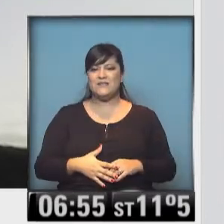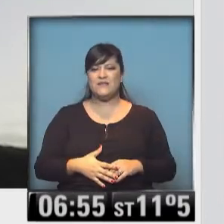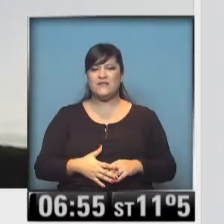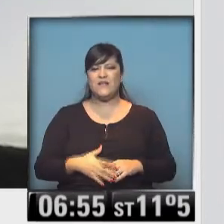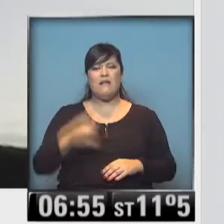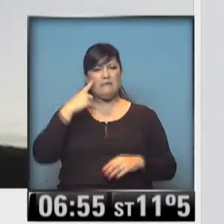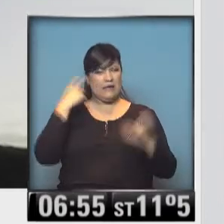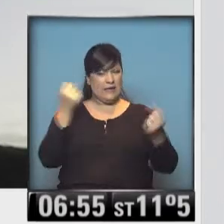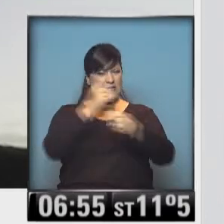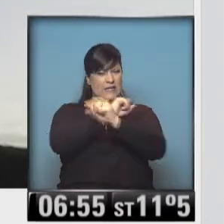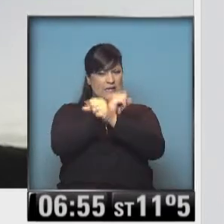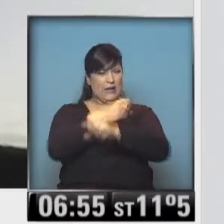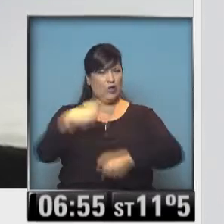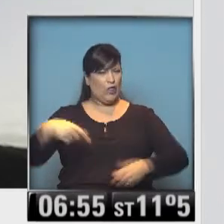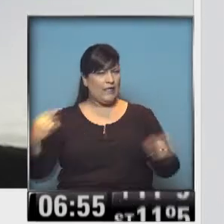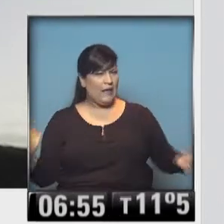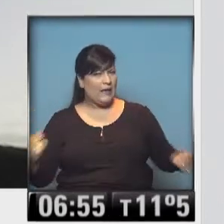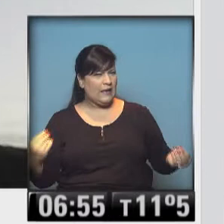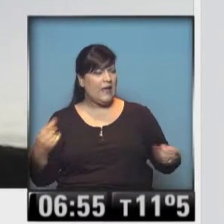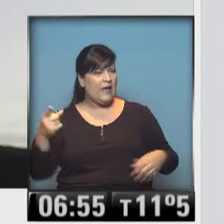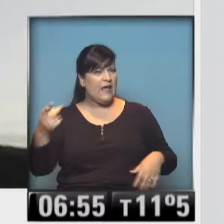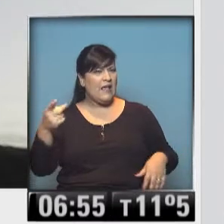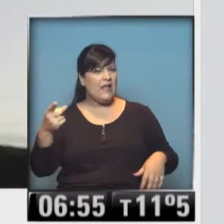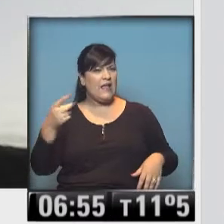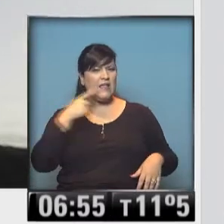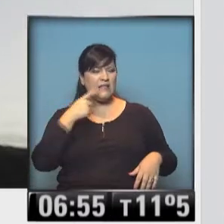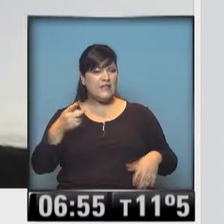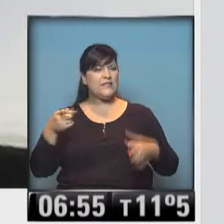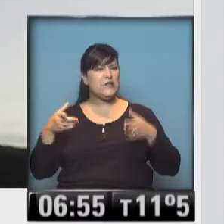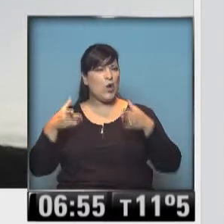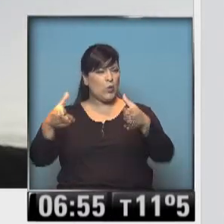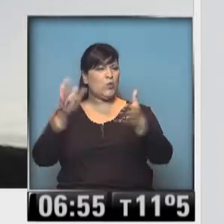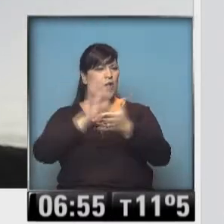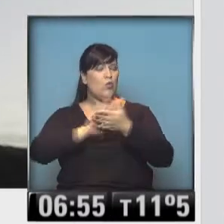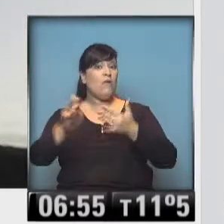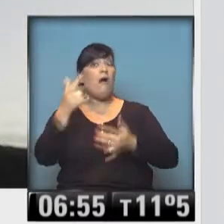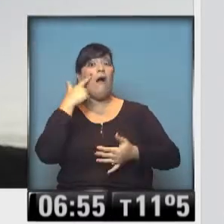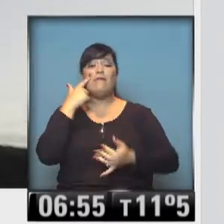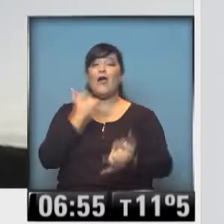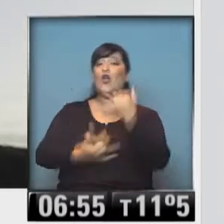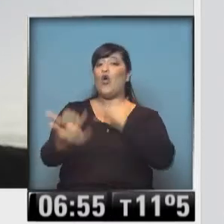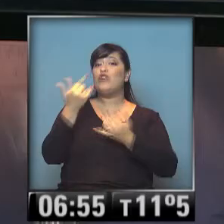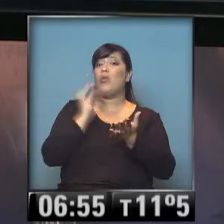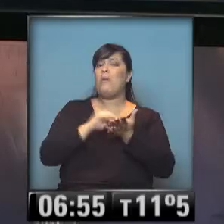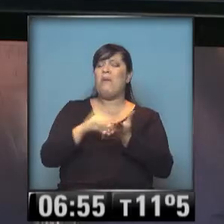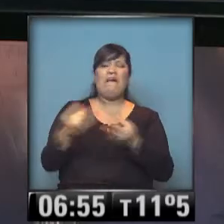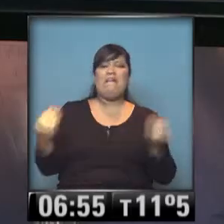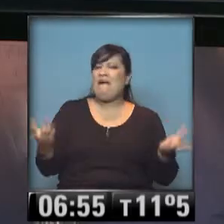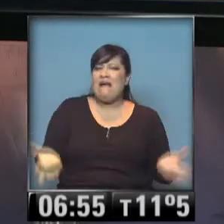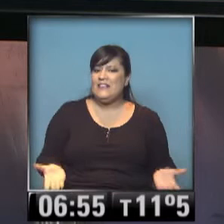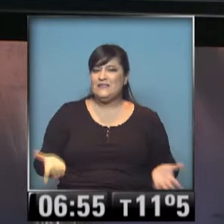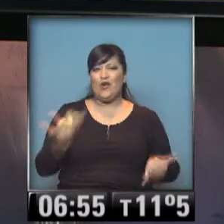¿Y ese esqueleto, pero qué? ¿Qué es una señalización de acá pasa la nueva ruta? Contanos más, tesoro, contanos